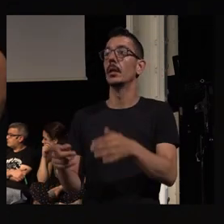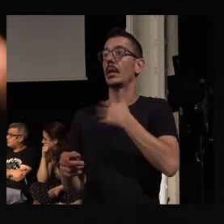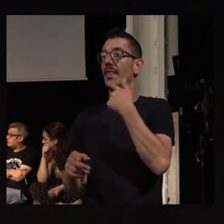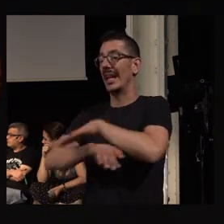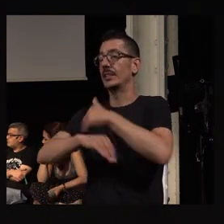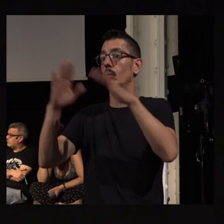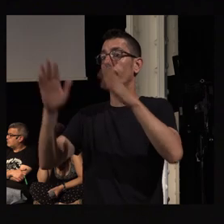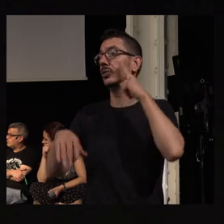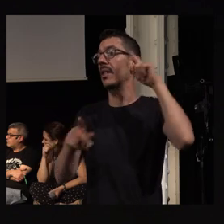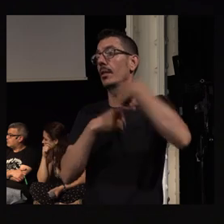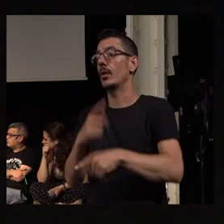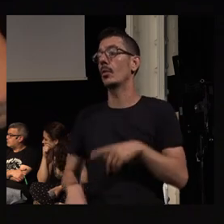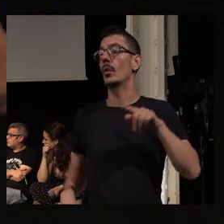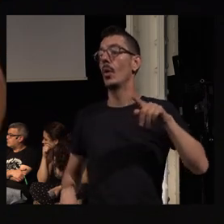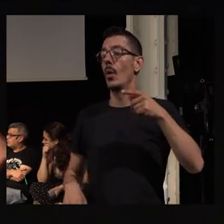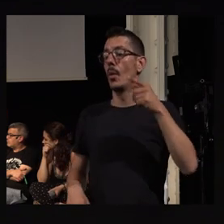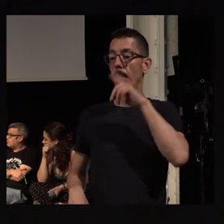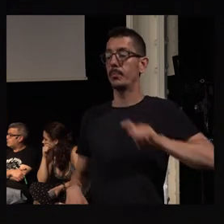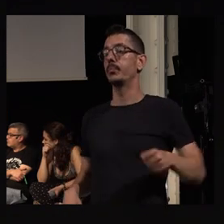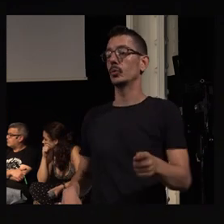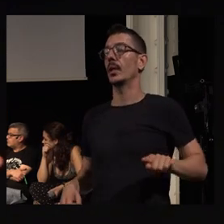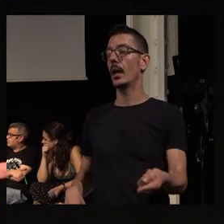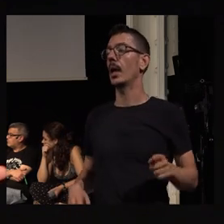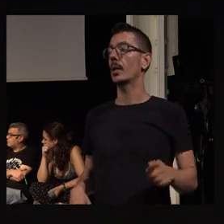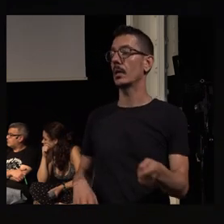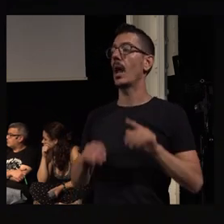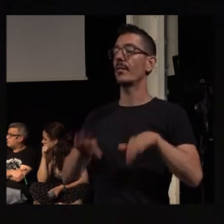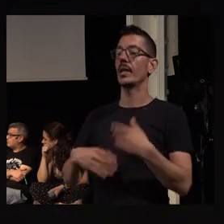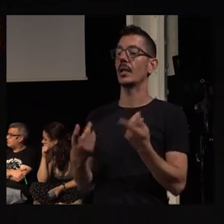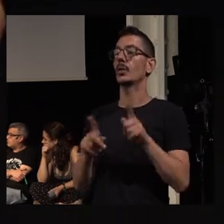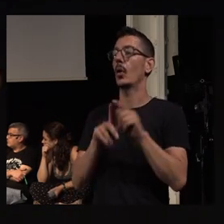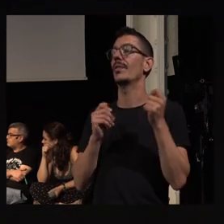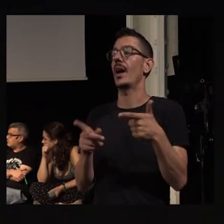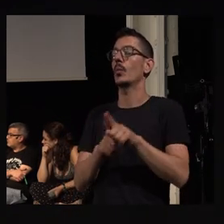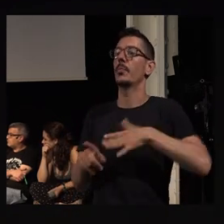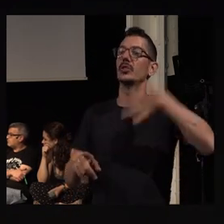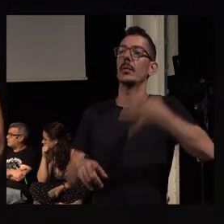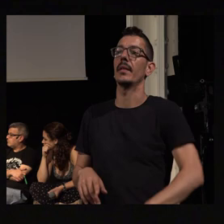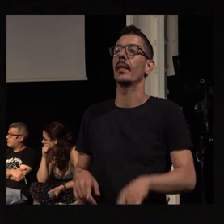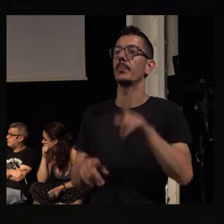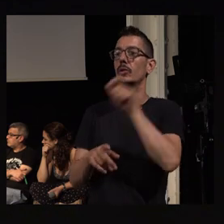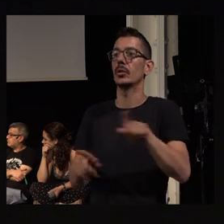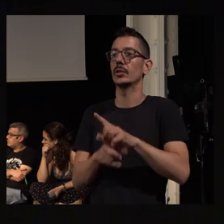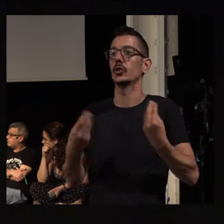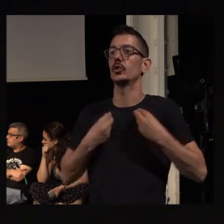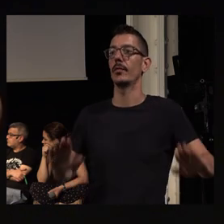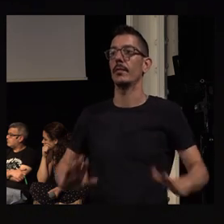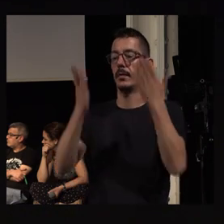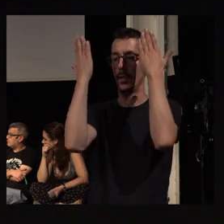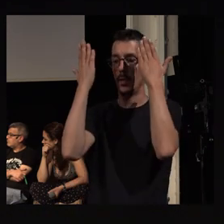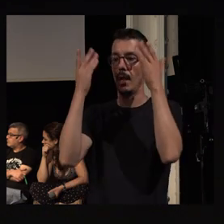que efectivamente hay que posibilitar que esa gente sobreviva. Pero hay que